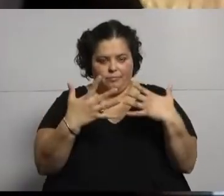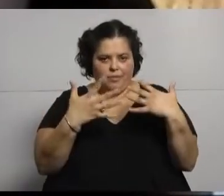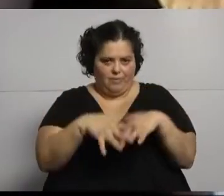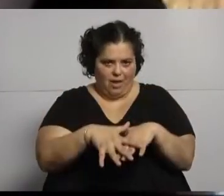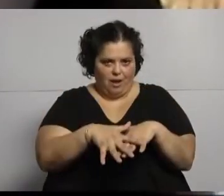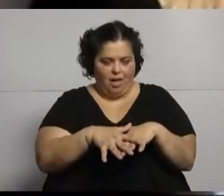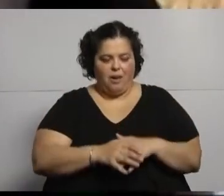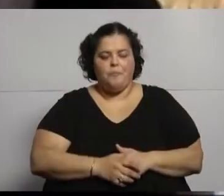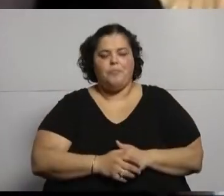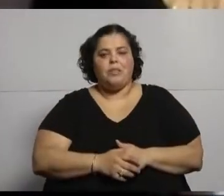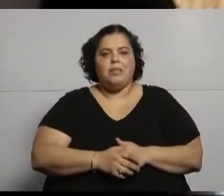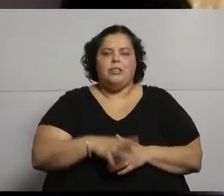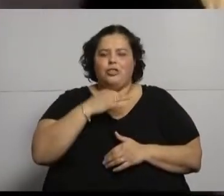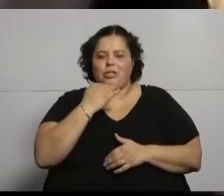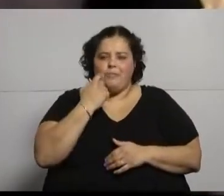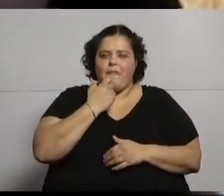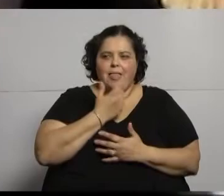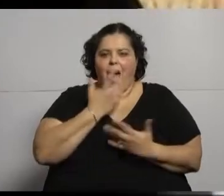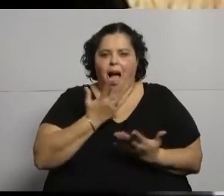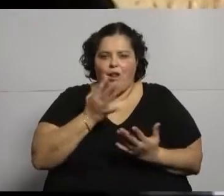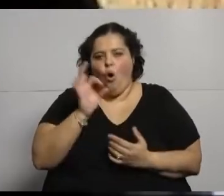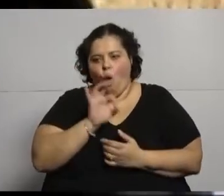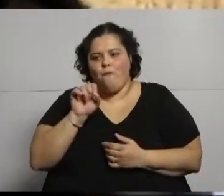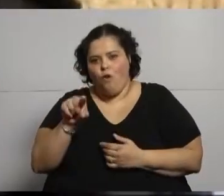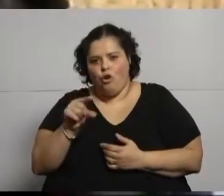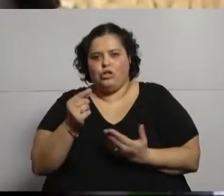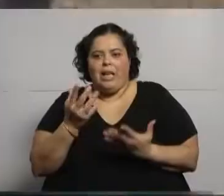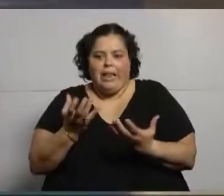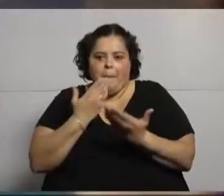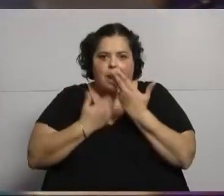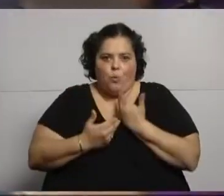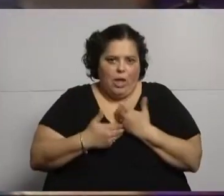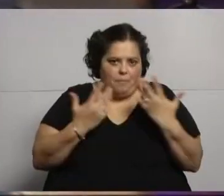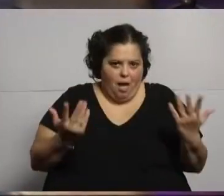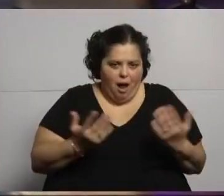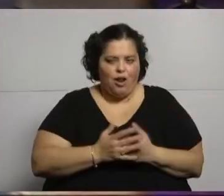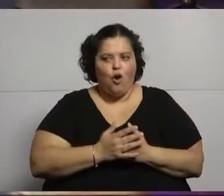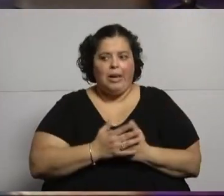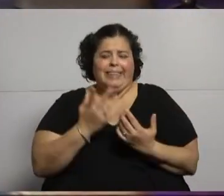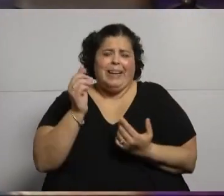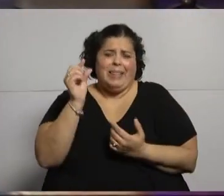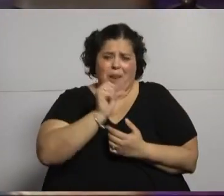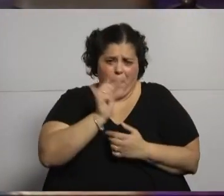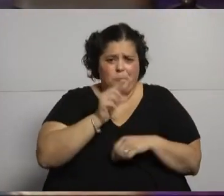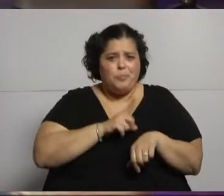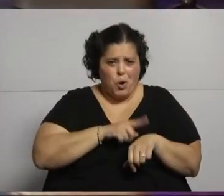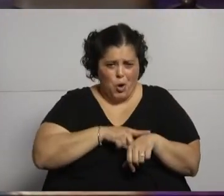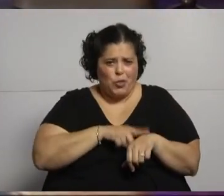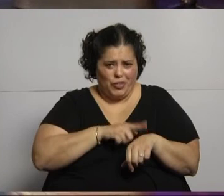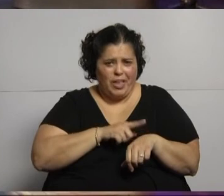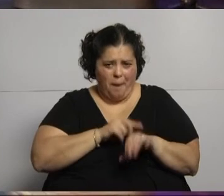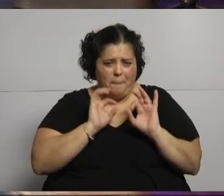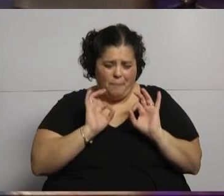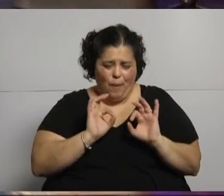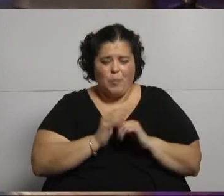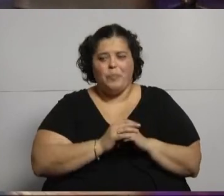No sé si me queda algo por comentarles o algo que vos, Carlos, me quieras preguntar. Estamos medio cortos de tiempo, Guaira. Estamos cortos